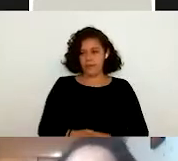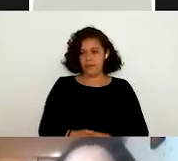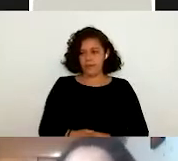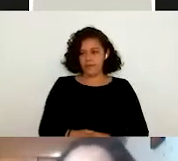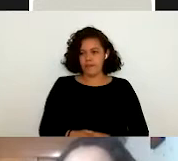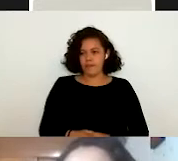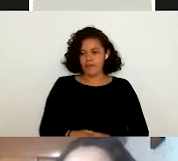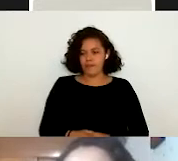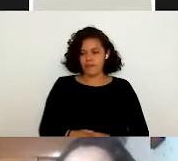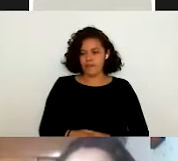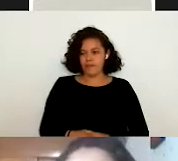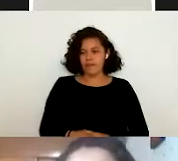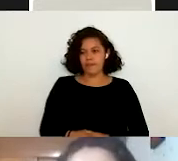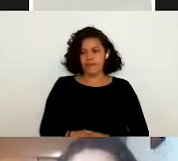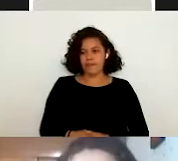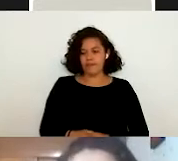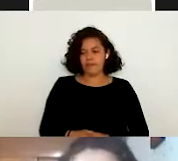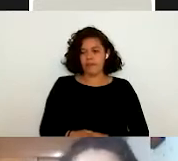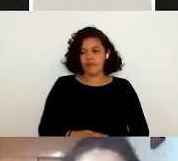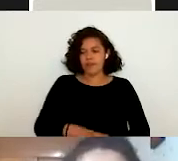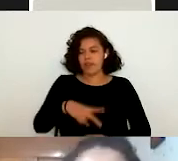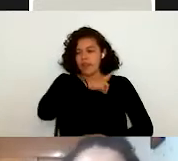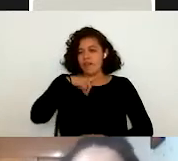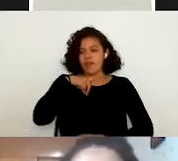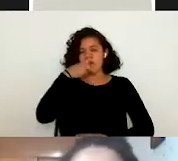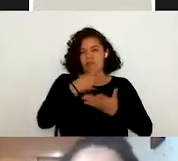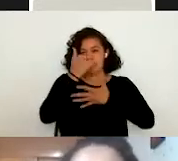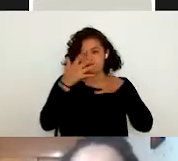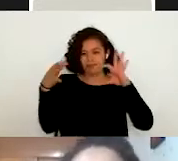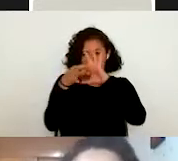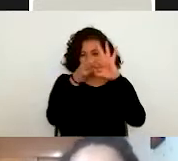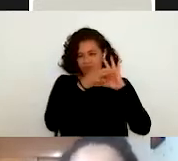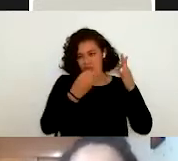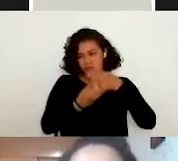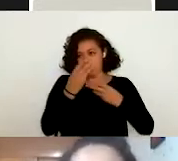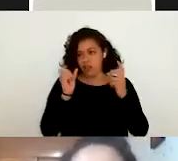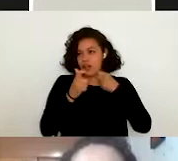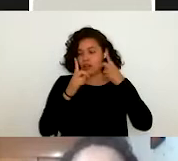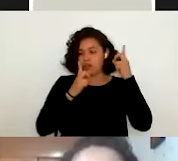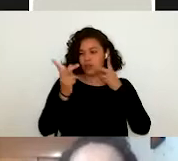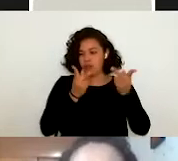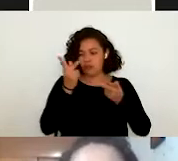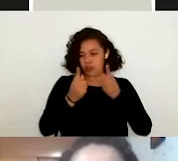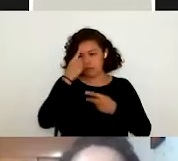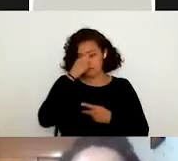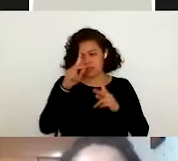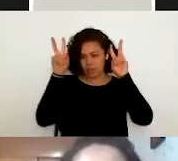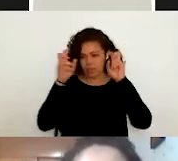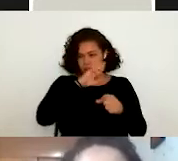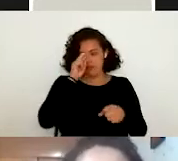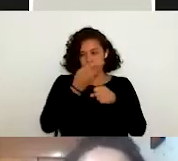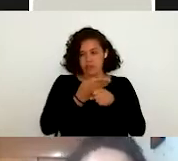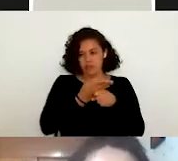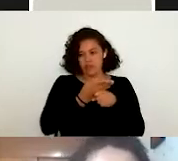les decía la congruencia de los proyectos. ¿Alguna duda, pregunta con relación a los responsables